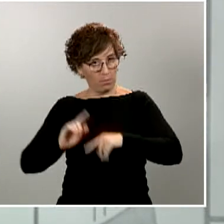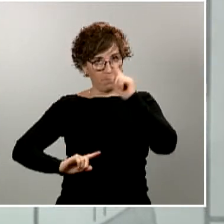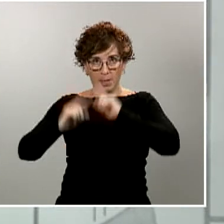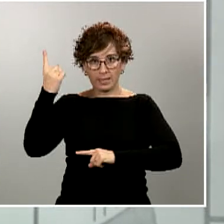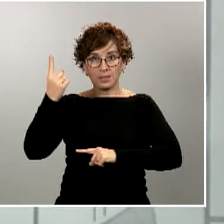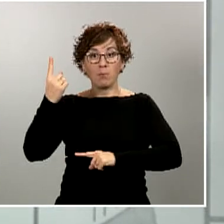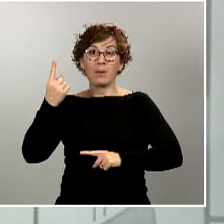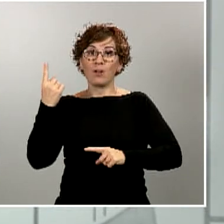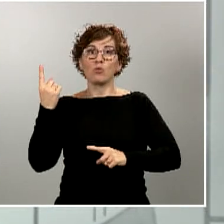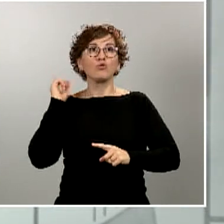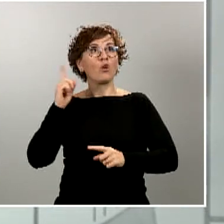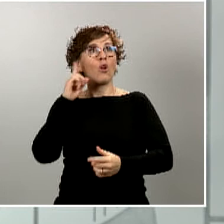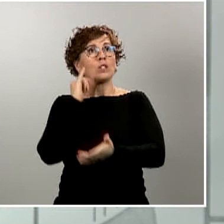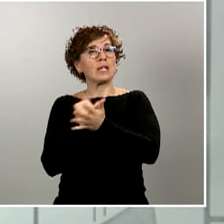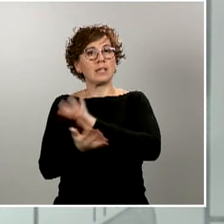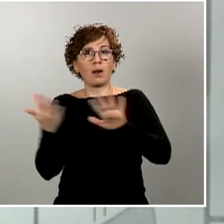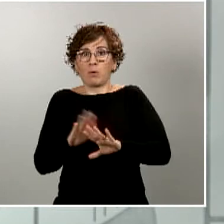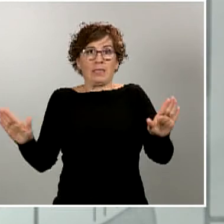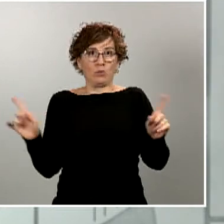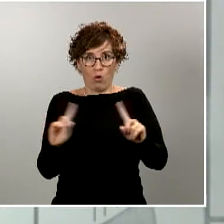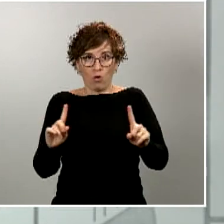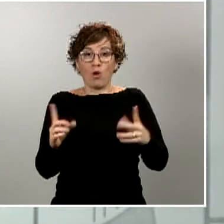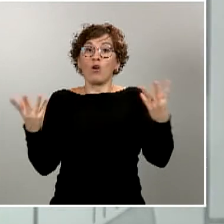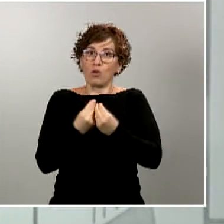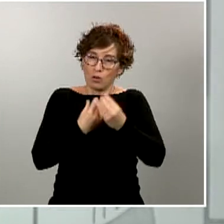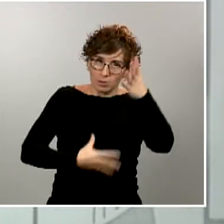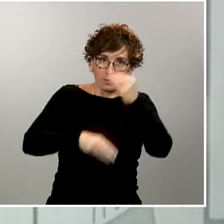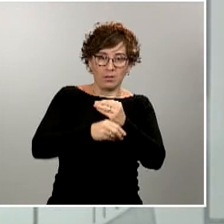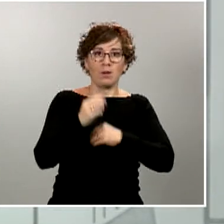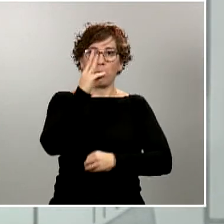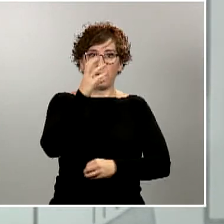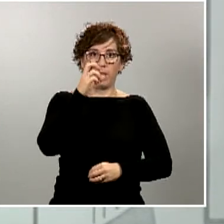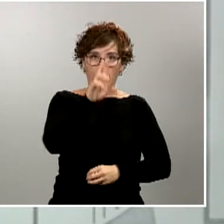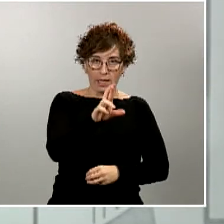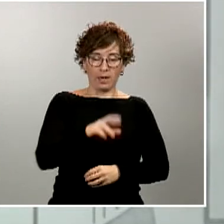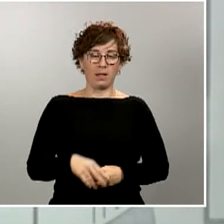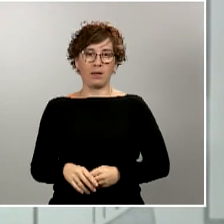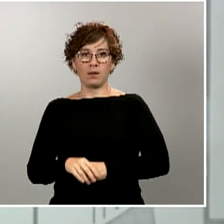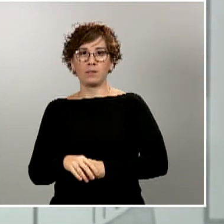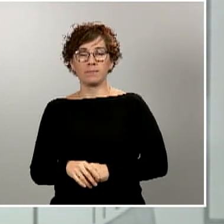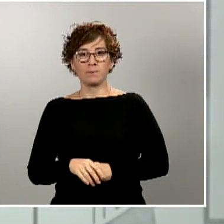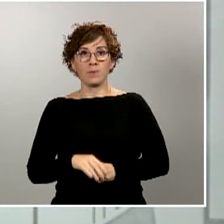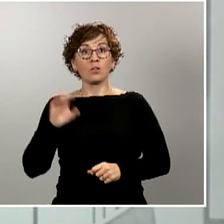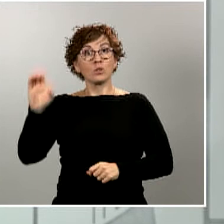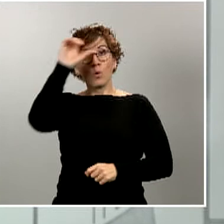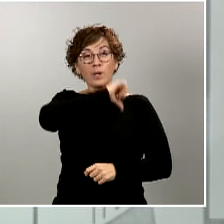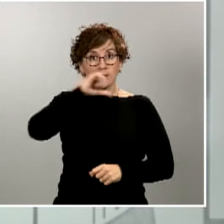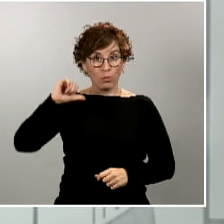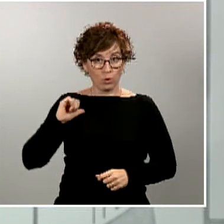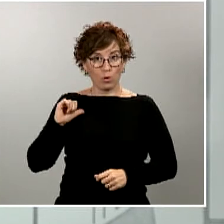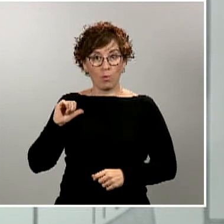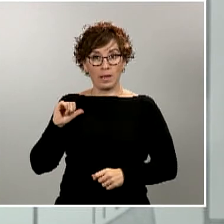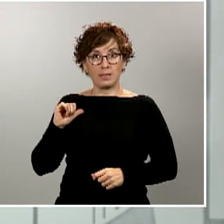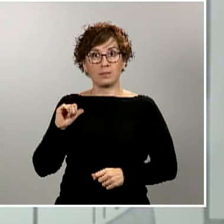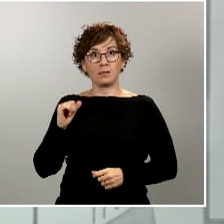en aquellos casos en que el test de un resultado negativo debe de procederse a ejecutar una PCR. Las comunidades autónomas dispondrán, algunas de ellas esta misma